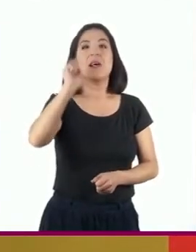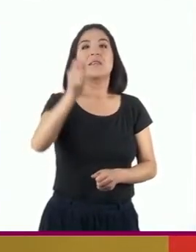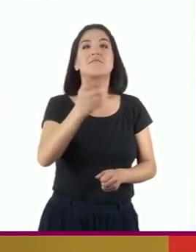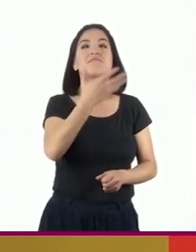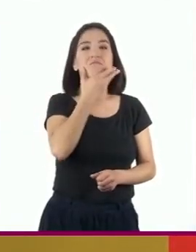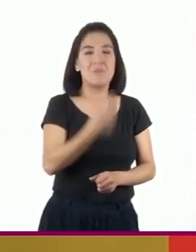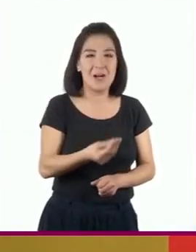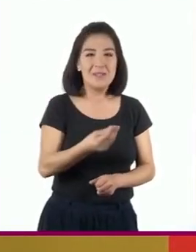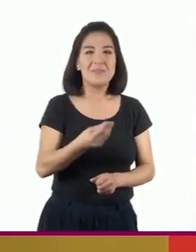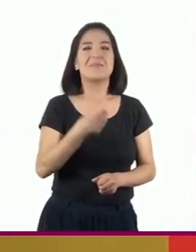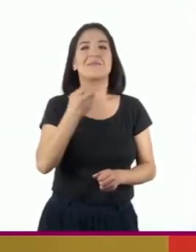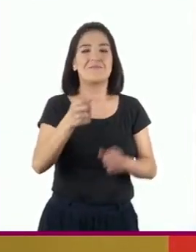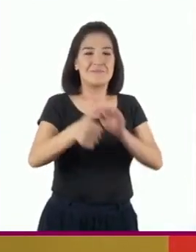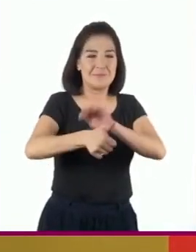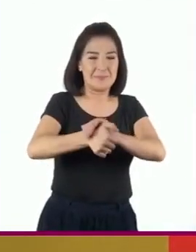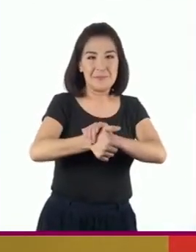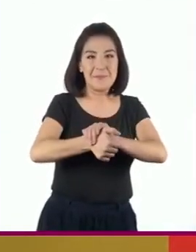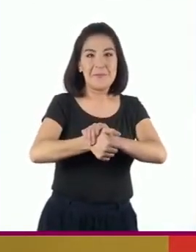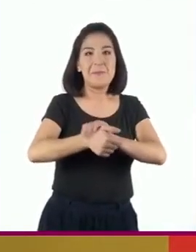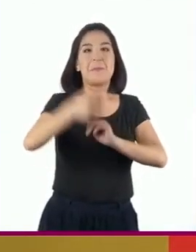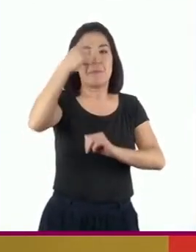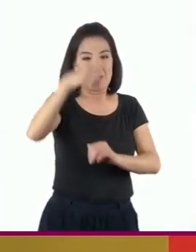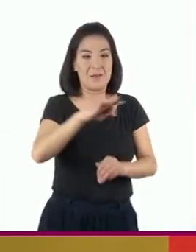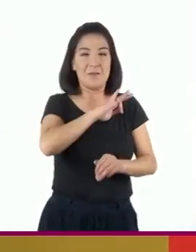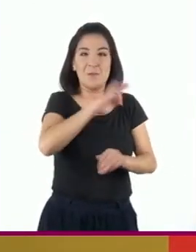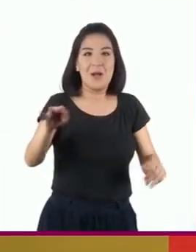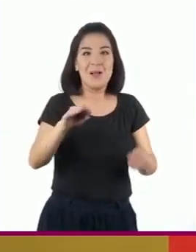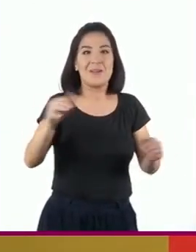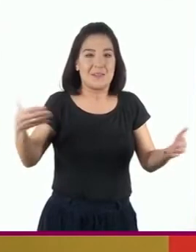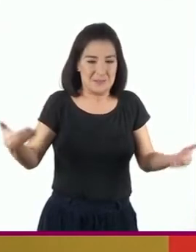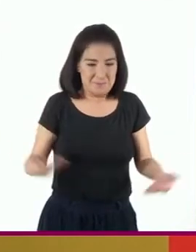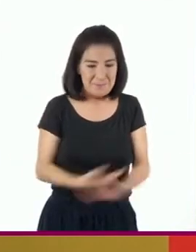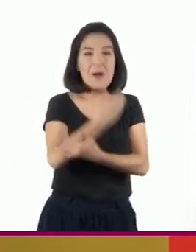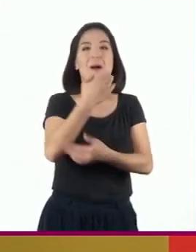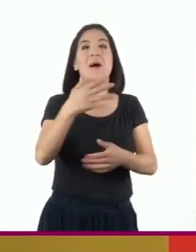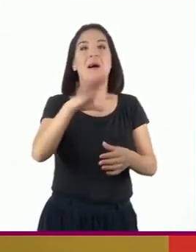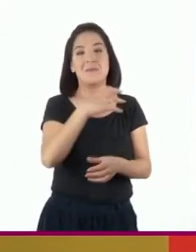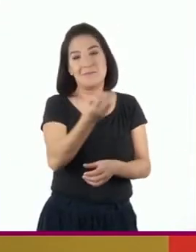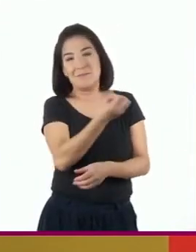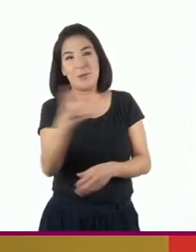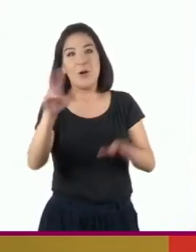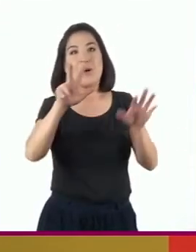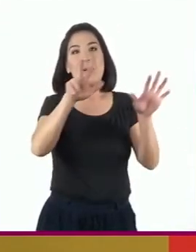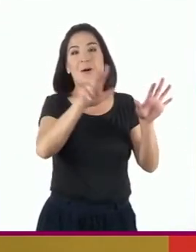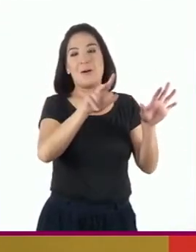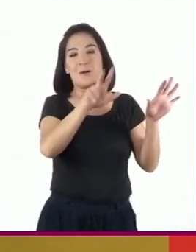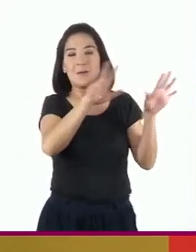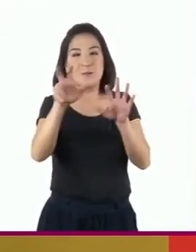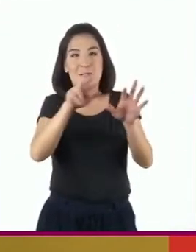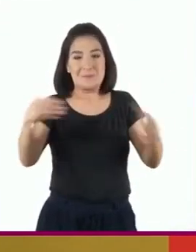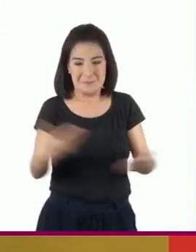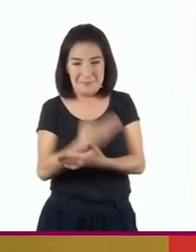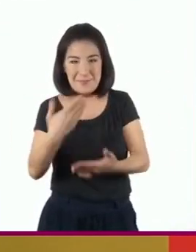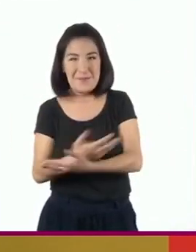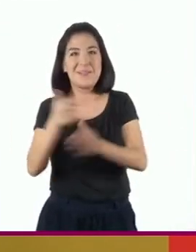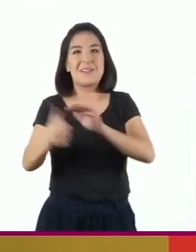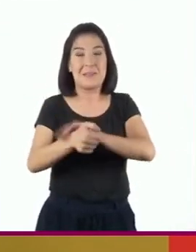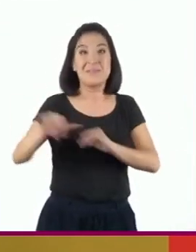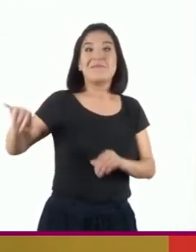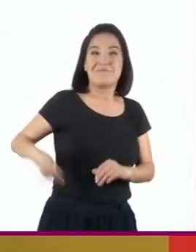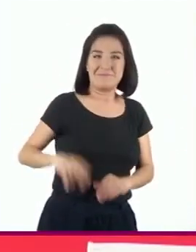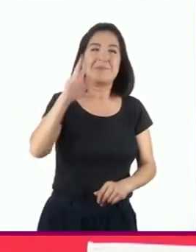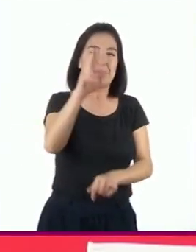Pero no todo es desafortunado. El caso de otra especie de tortuga que estuvo en riesgo de extinción fue salvada